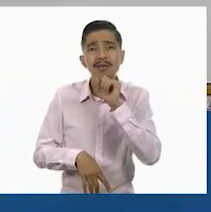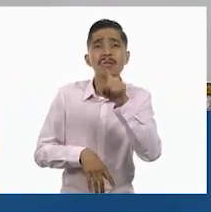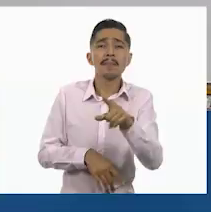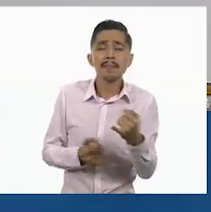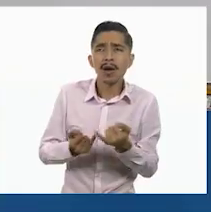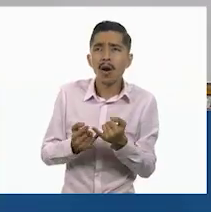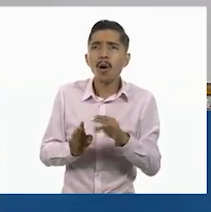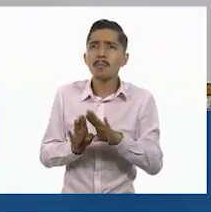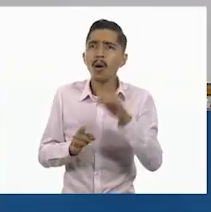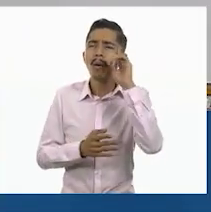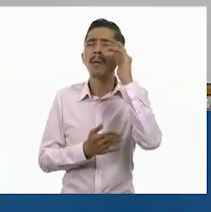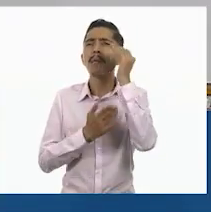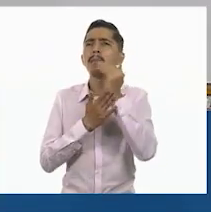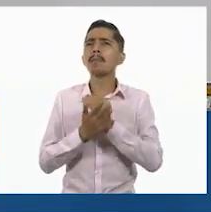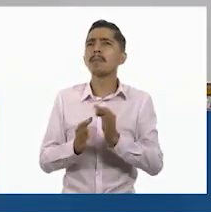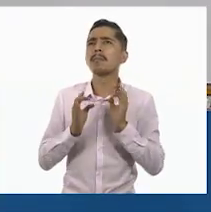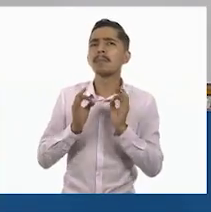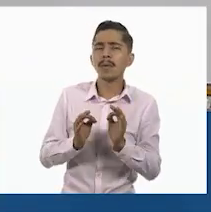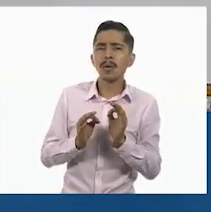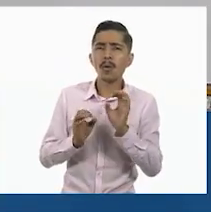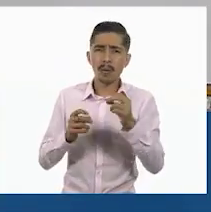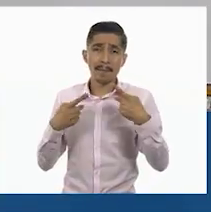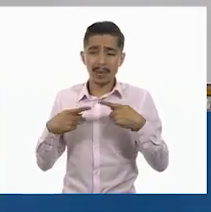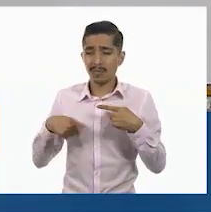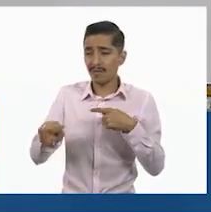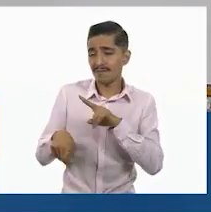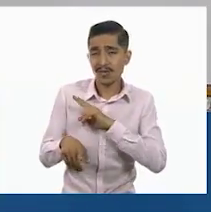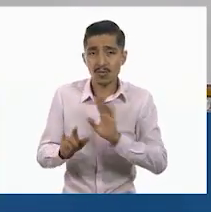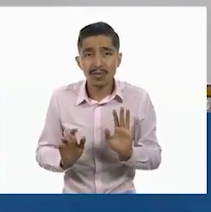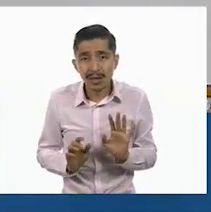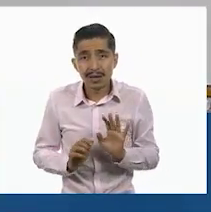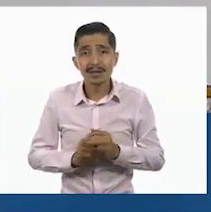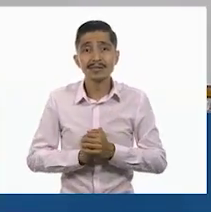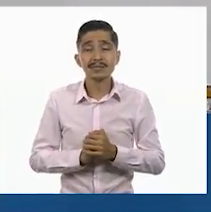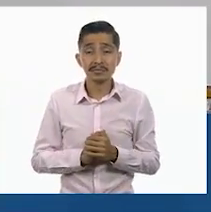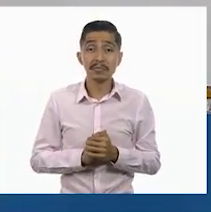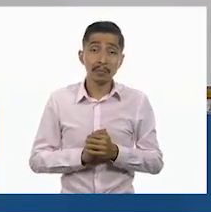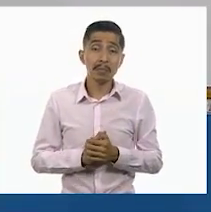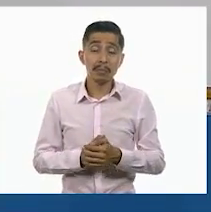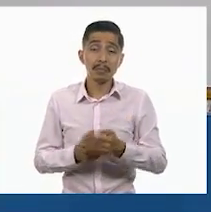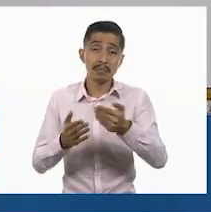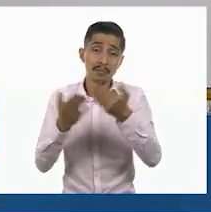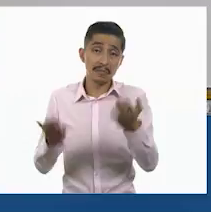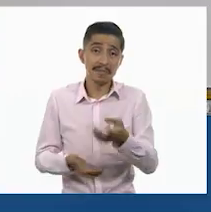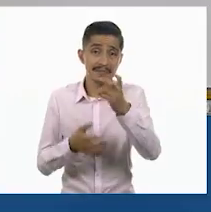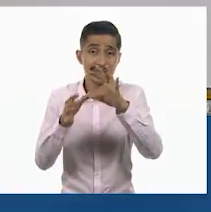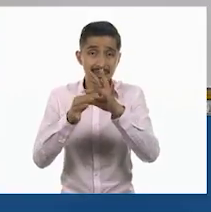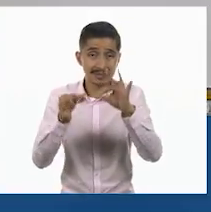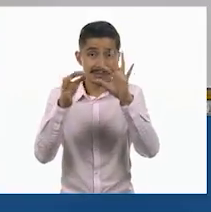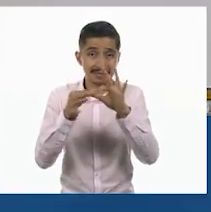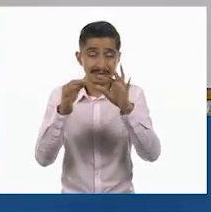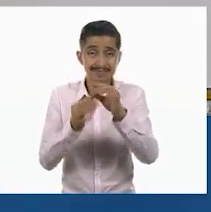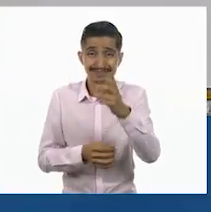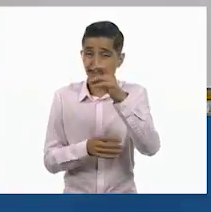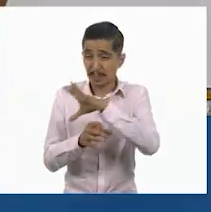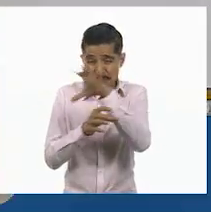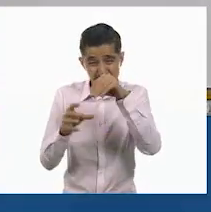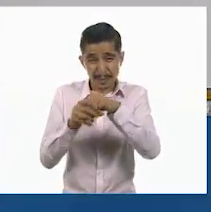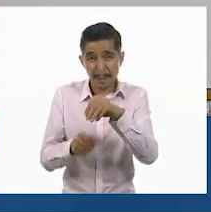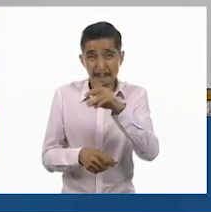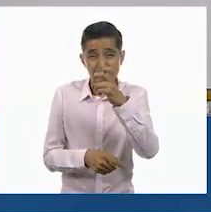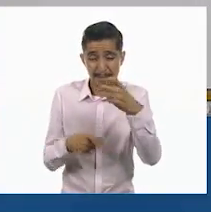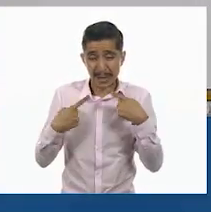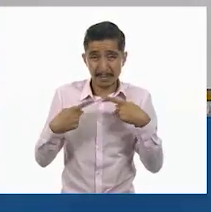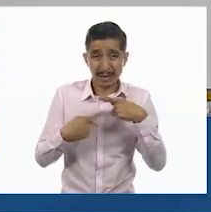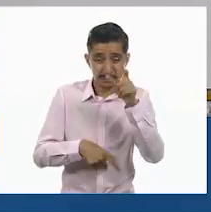muy amenas de la persona de quien vayas a hacer la biografía. Y pues hablando precisamente de todos estos